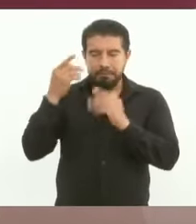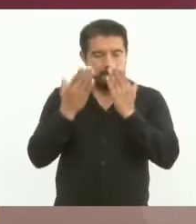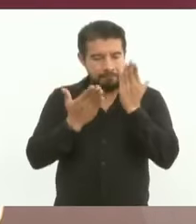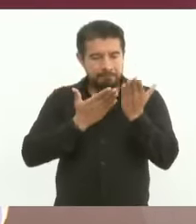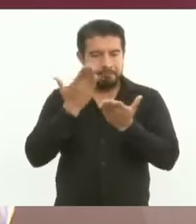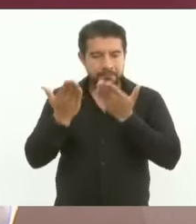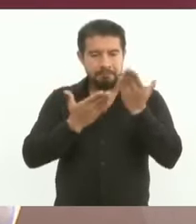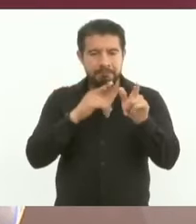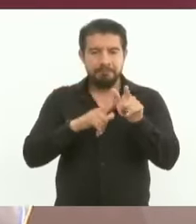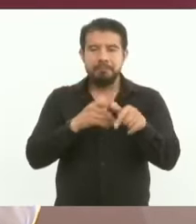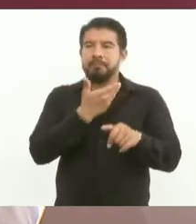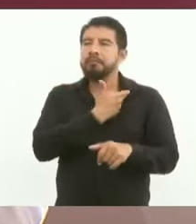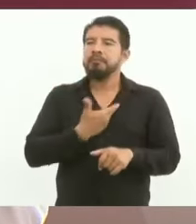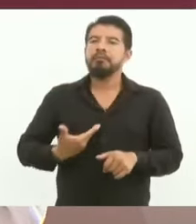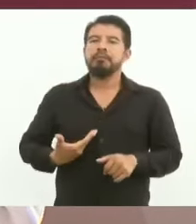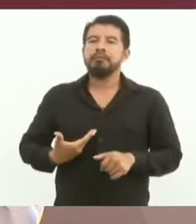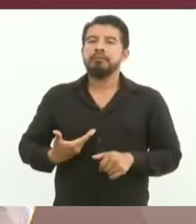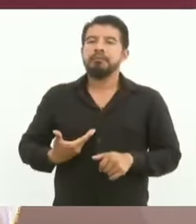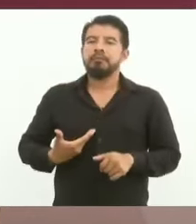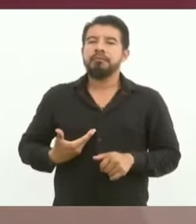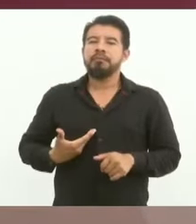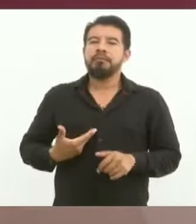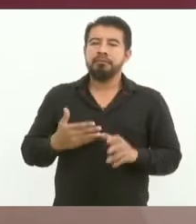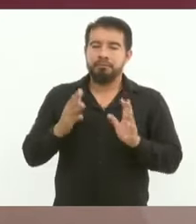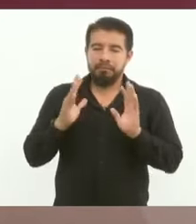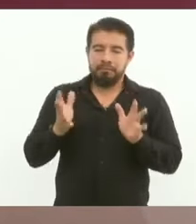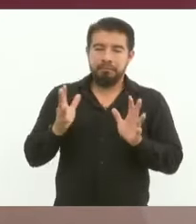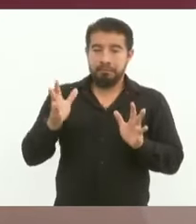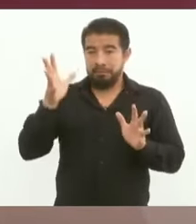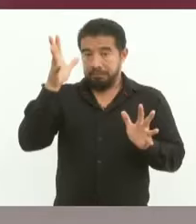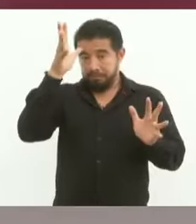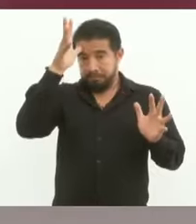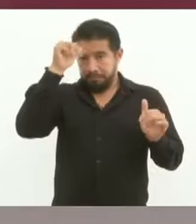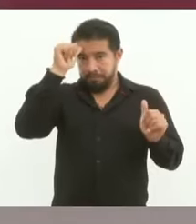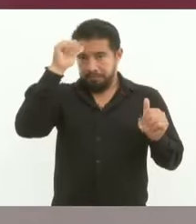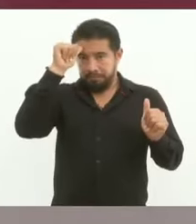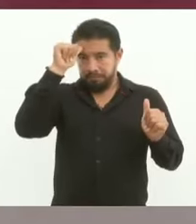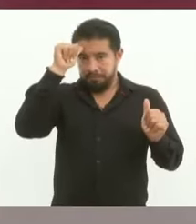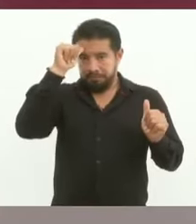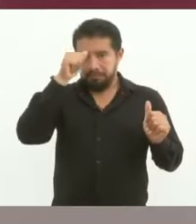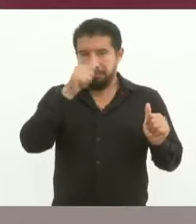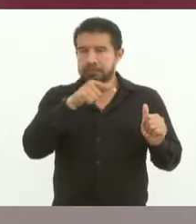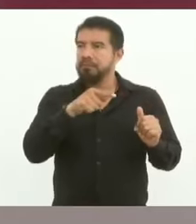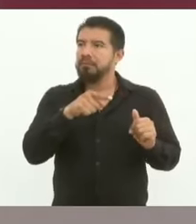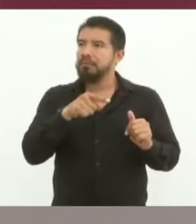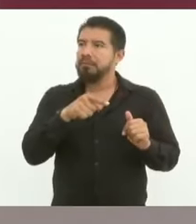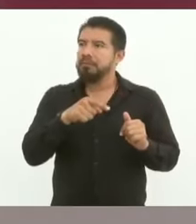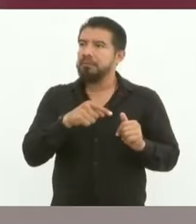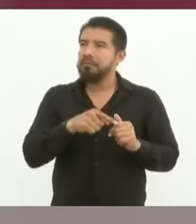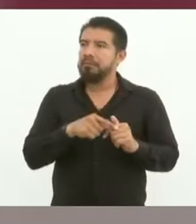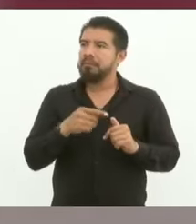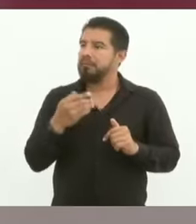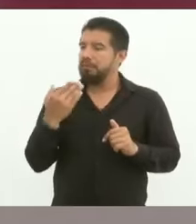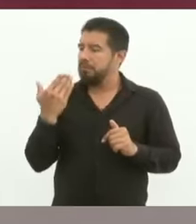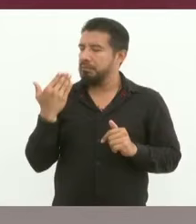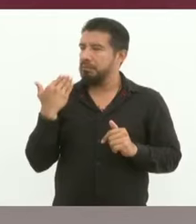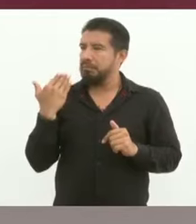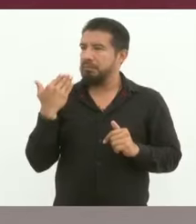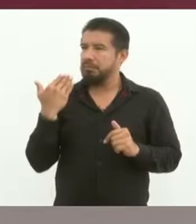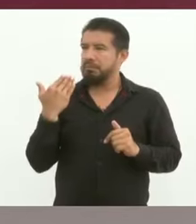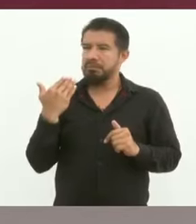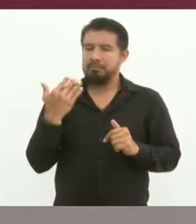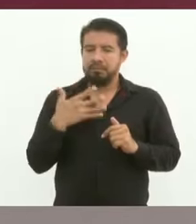La presidenta acaba de acordar, no hace poco, sino